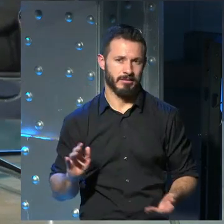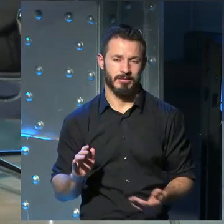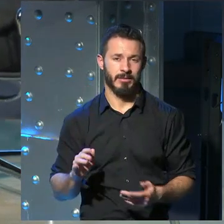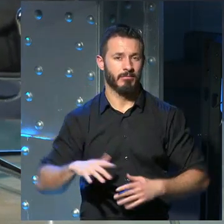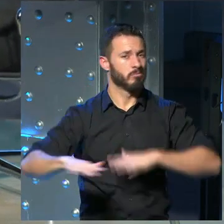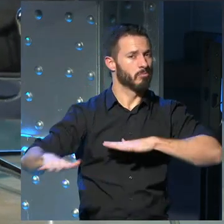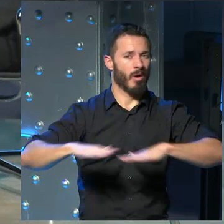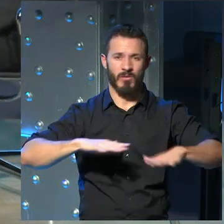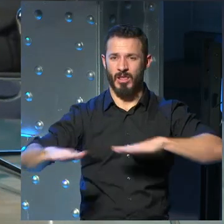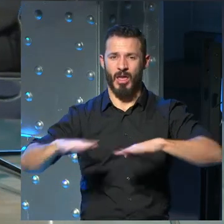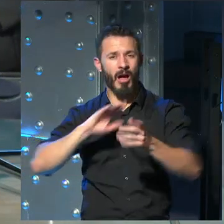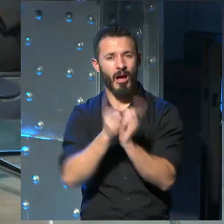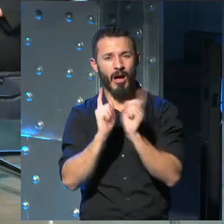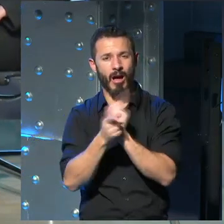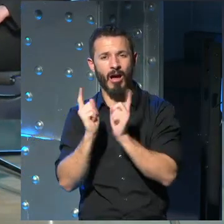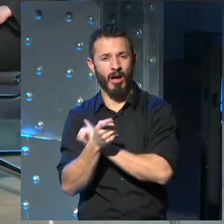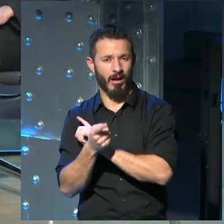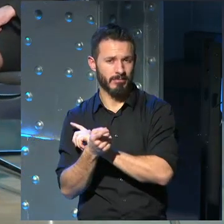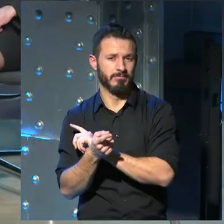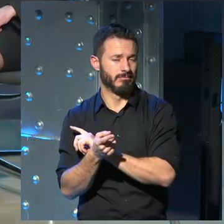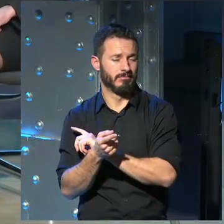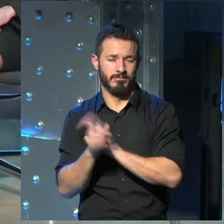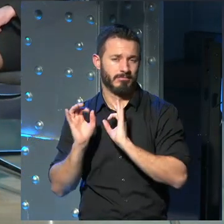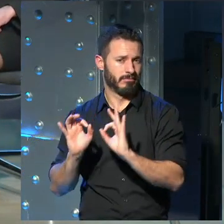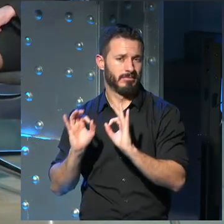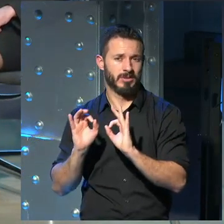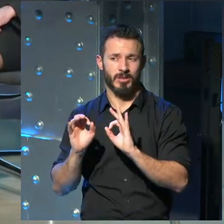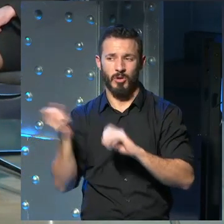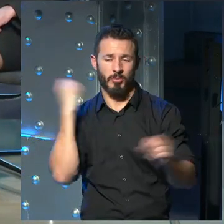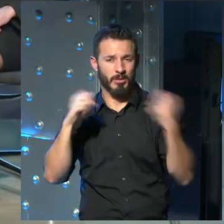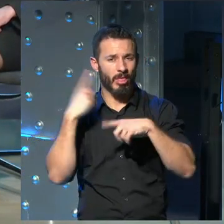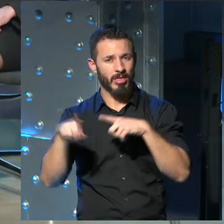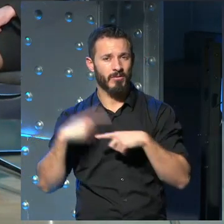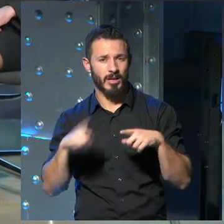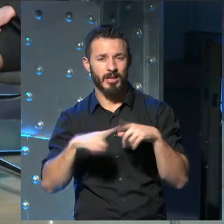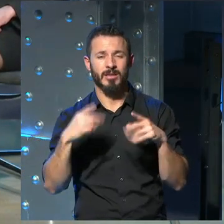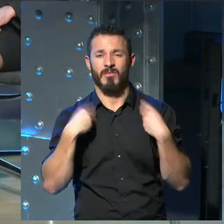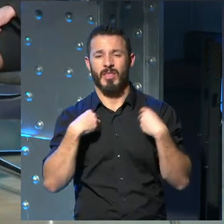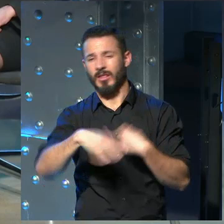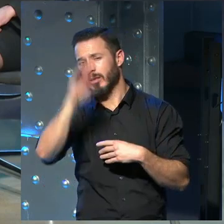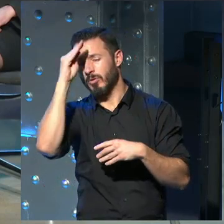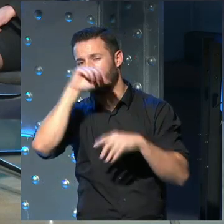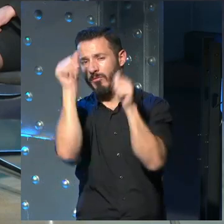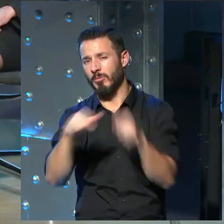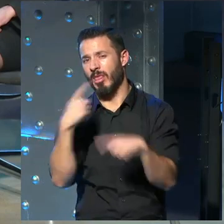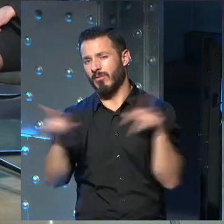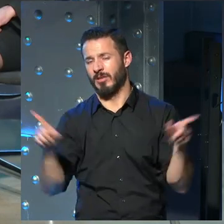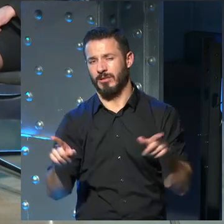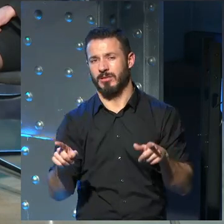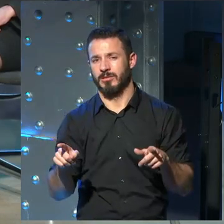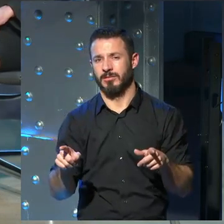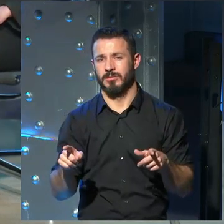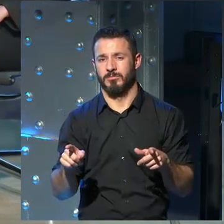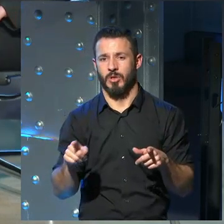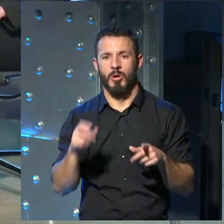Esa movilidad y esos cambios, ¿no? De forma de comportarnos y de forma de entender la vida, yo creo que, y no